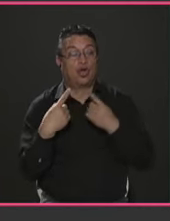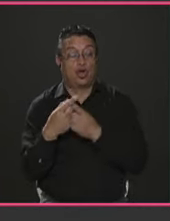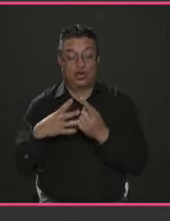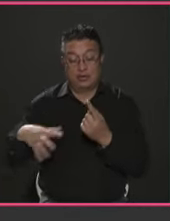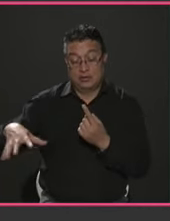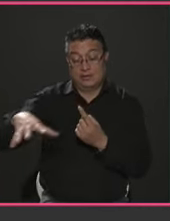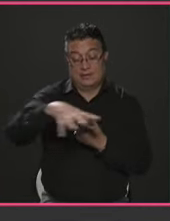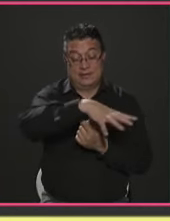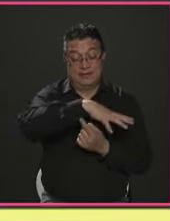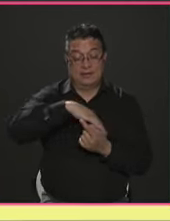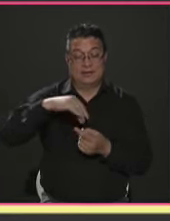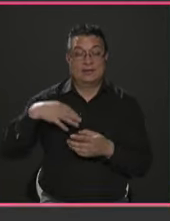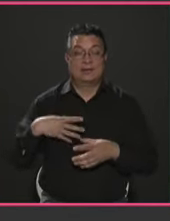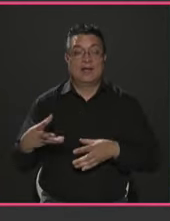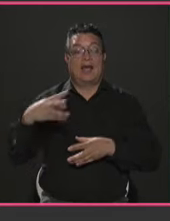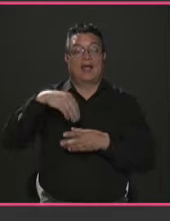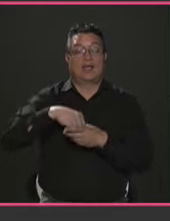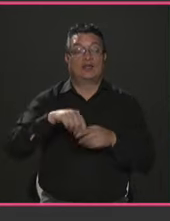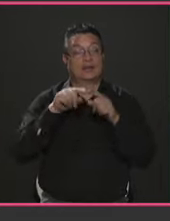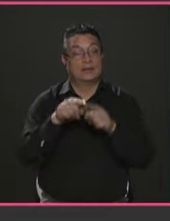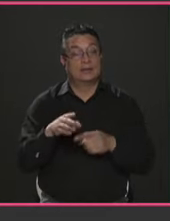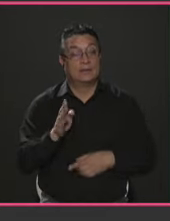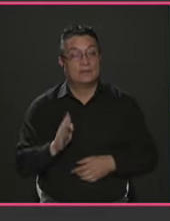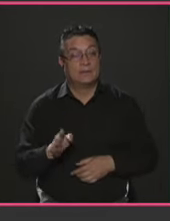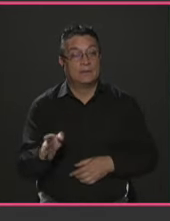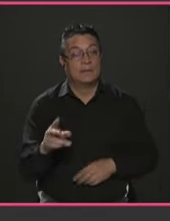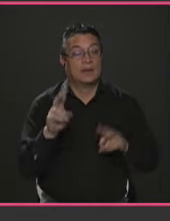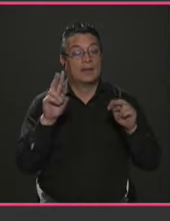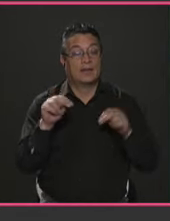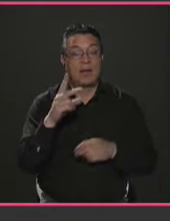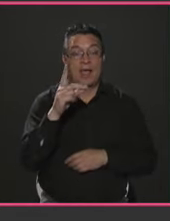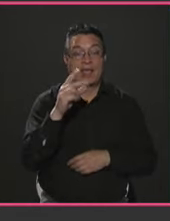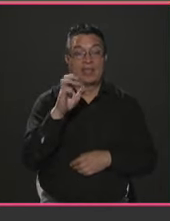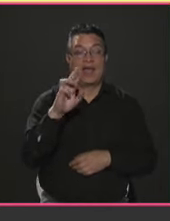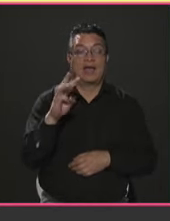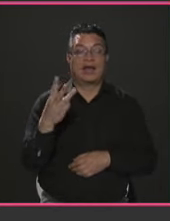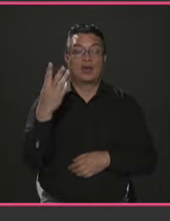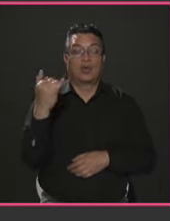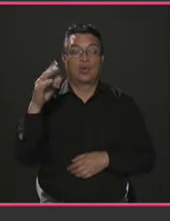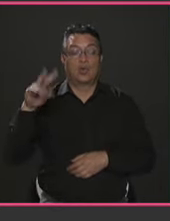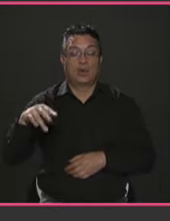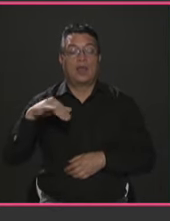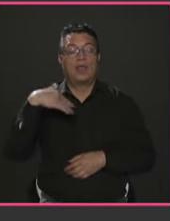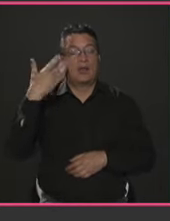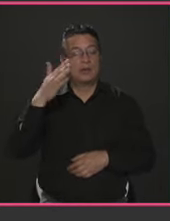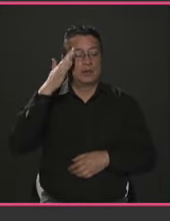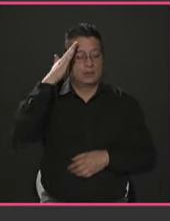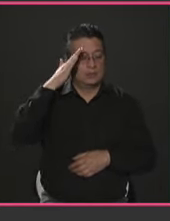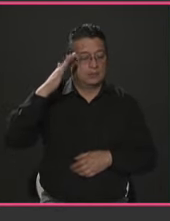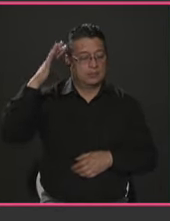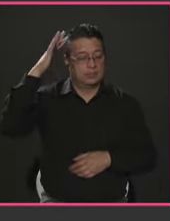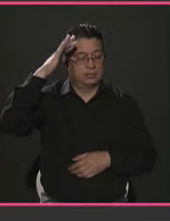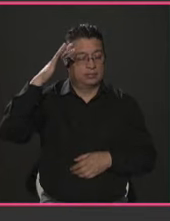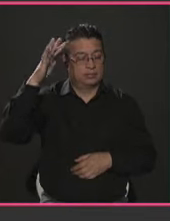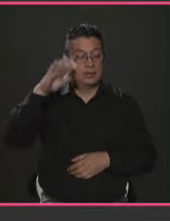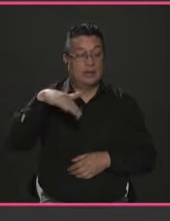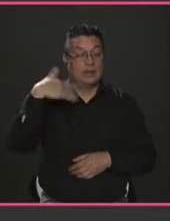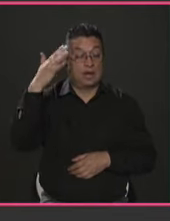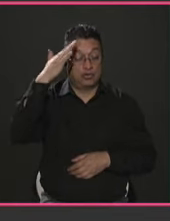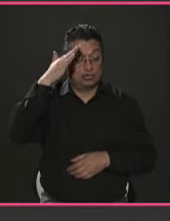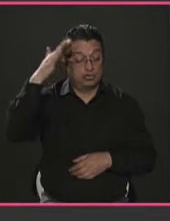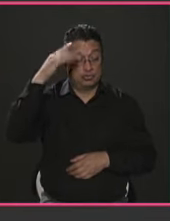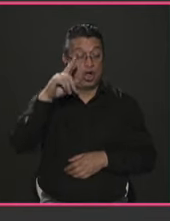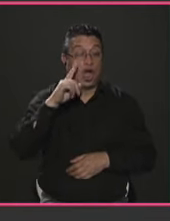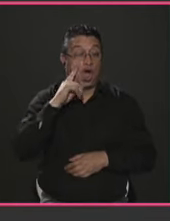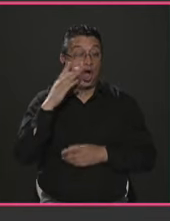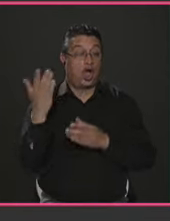y adentro esto sigue el concepto de Darwin y luego hacemos la hipótesis y en cuanto tenemos esa